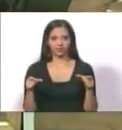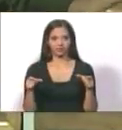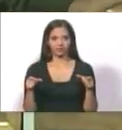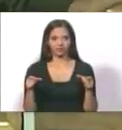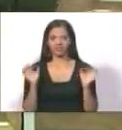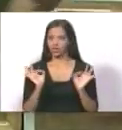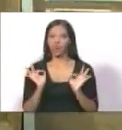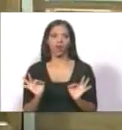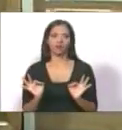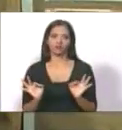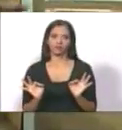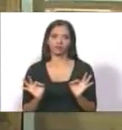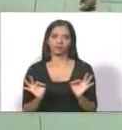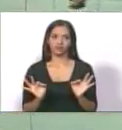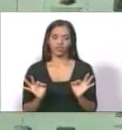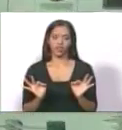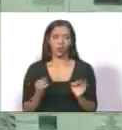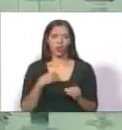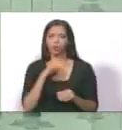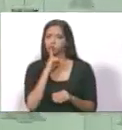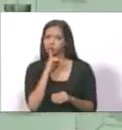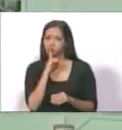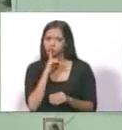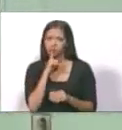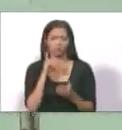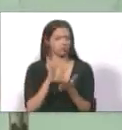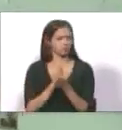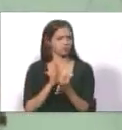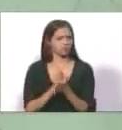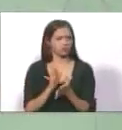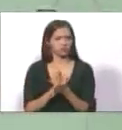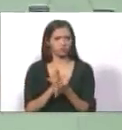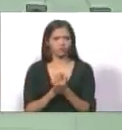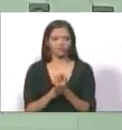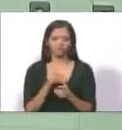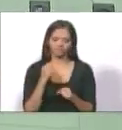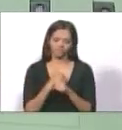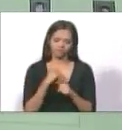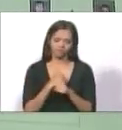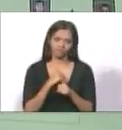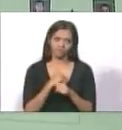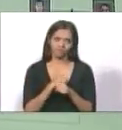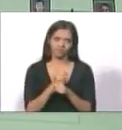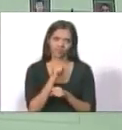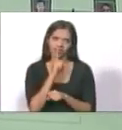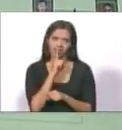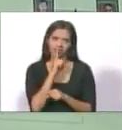cual. Sin hacer bulla, sin armar escándalo, solo haciendo el trabajo que corresponde.